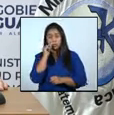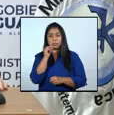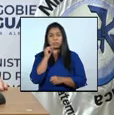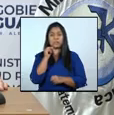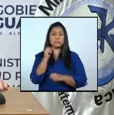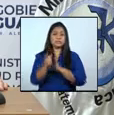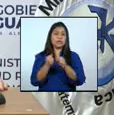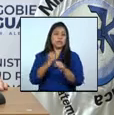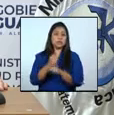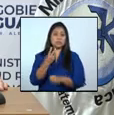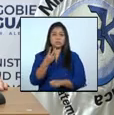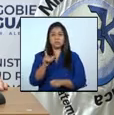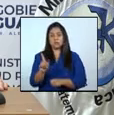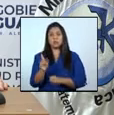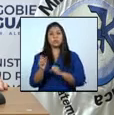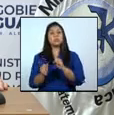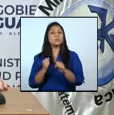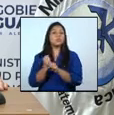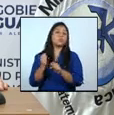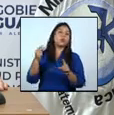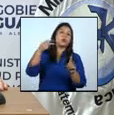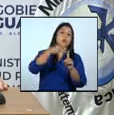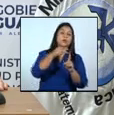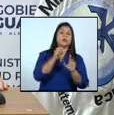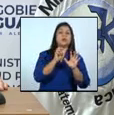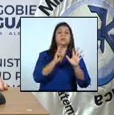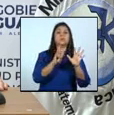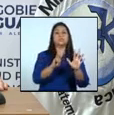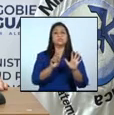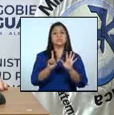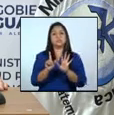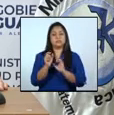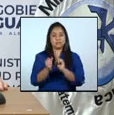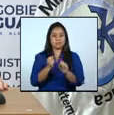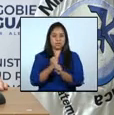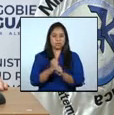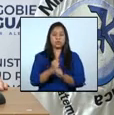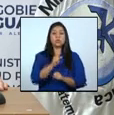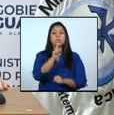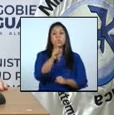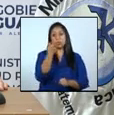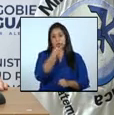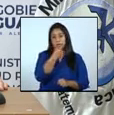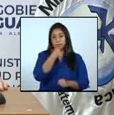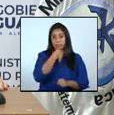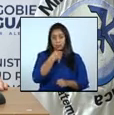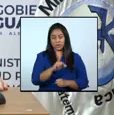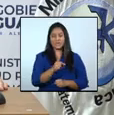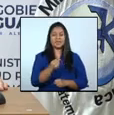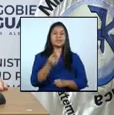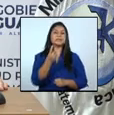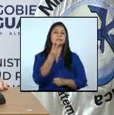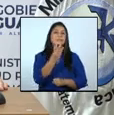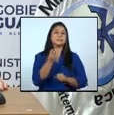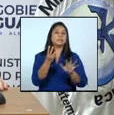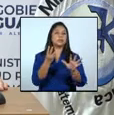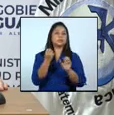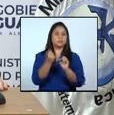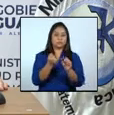las edades de 31 a 86 años, así como una de sexo femenino de 38